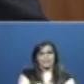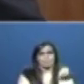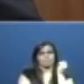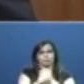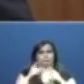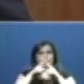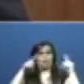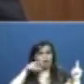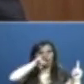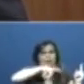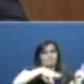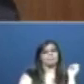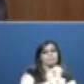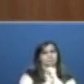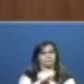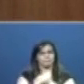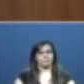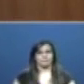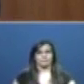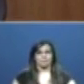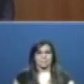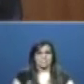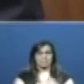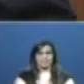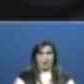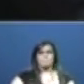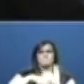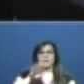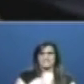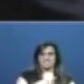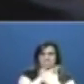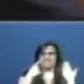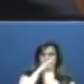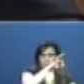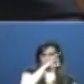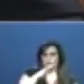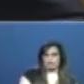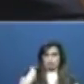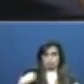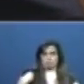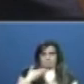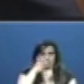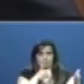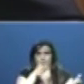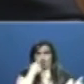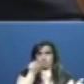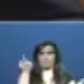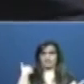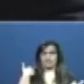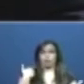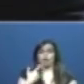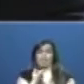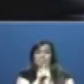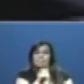trimestre de 2013 superan en casi un 16 a las creadas en el mismo periodo de 2012 y su capital